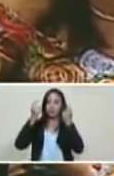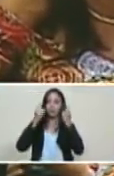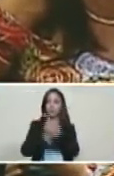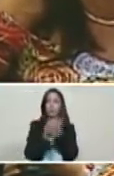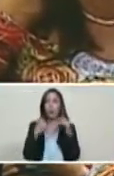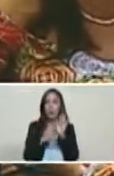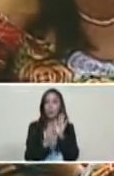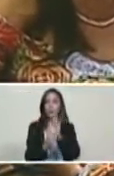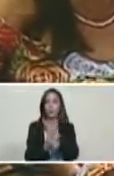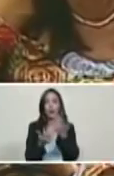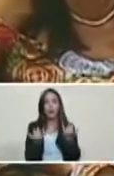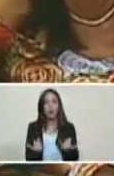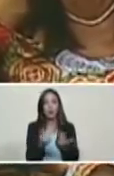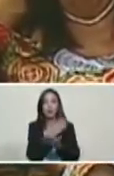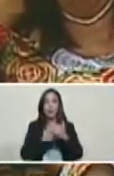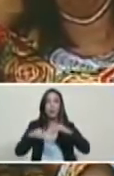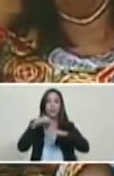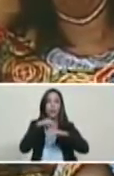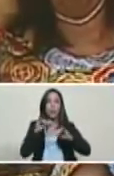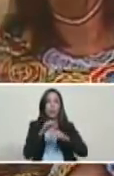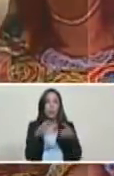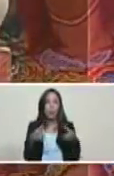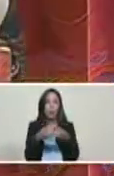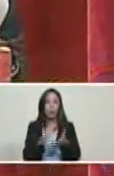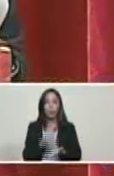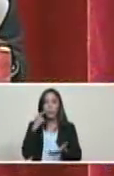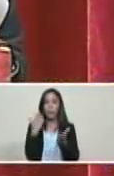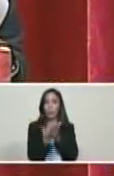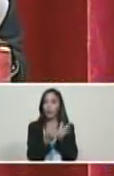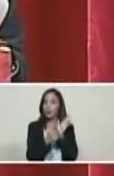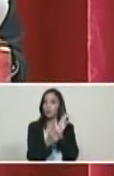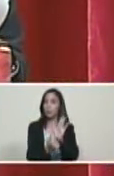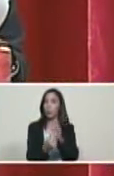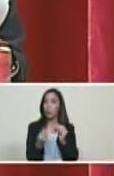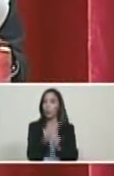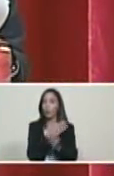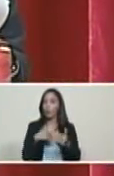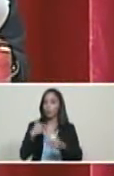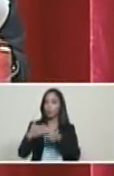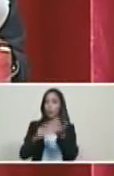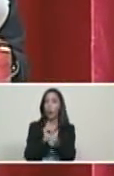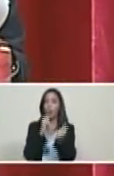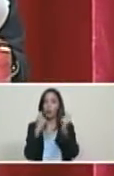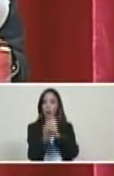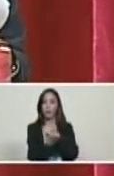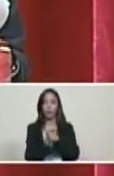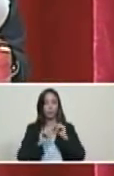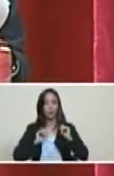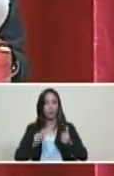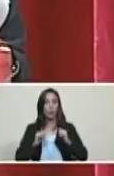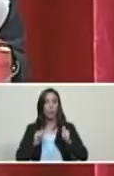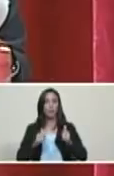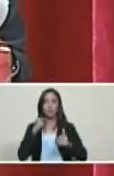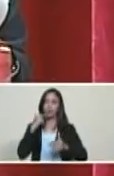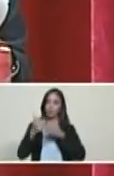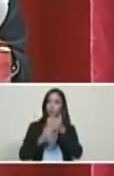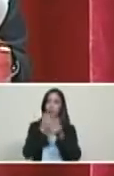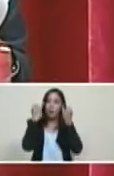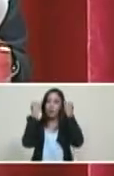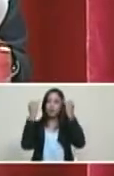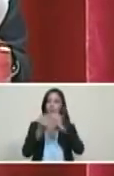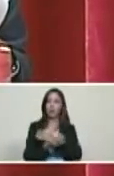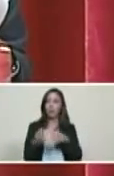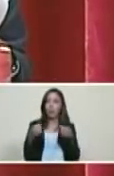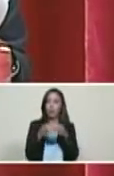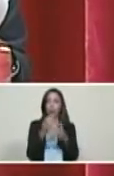el seno del magisterio venezolano y constituyen la antesala de una nueva etapa que se inicia con la creación por parte